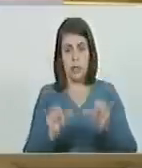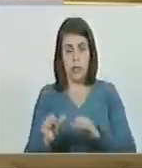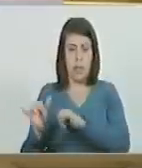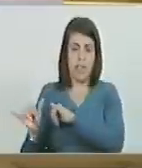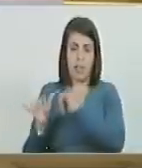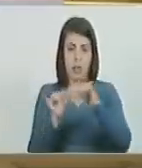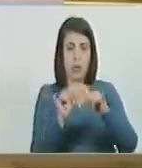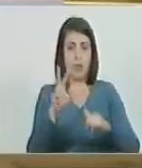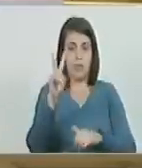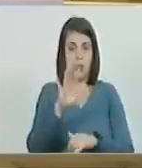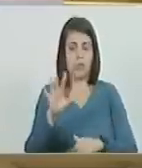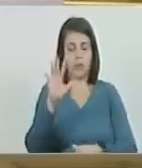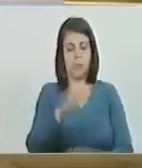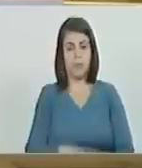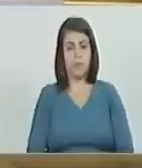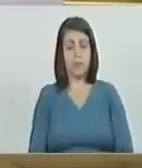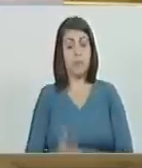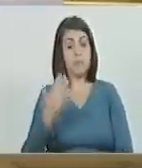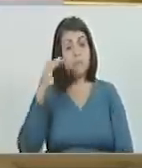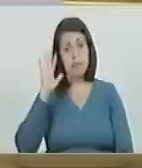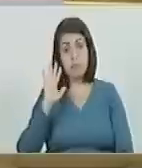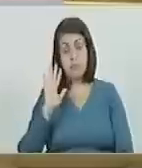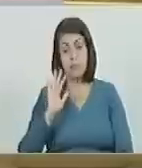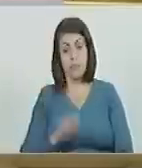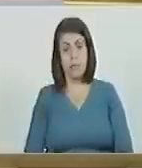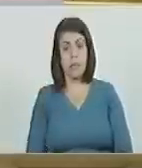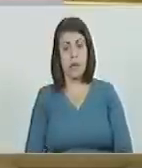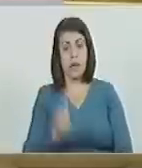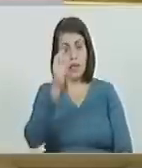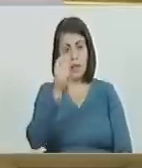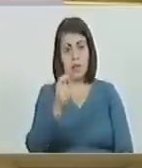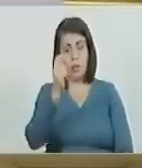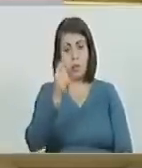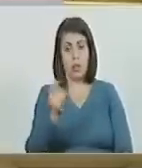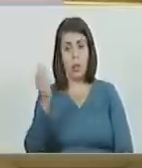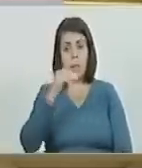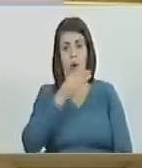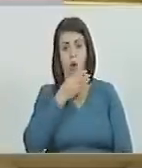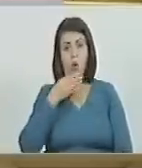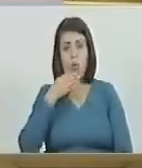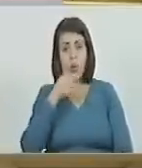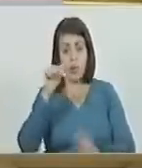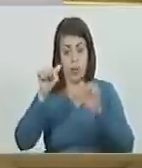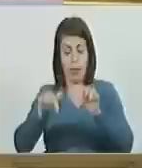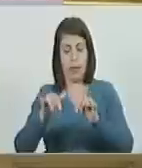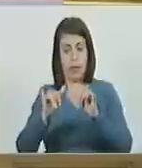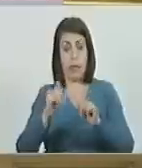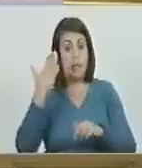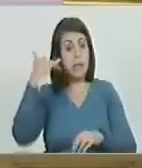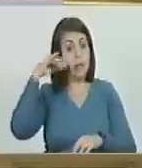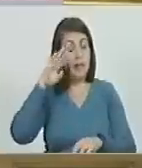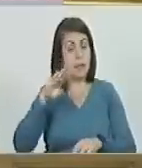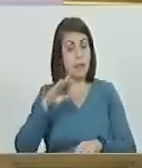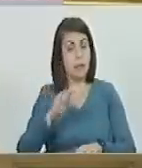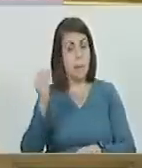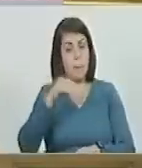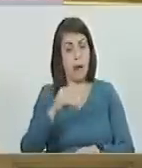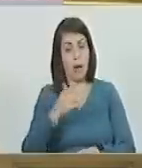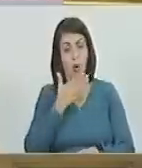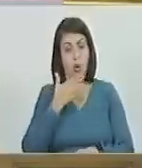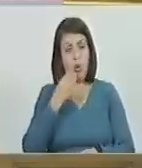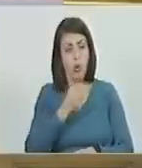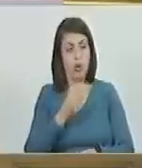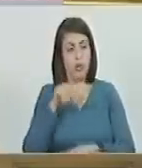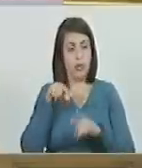venezolano. Quizás las diputadas más jóvenes o los diputados más jóvenes, quizás las más jóvenes y